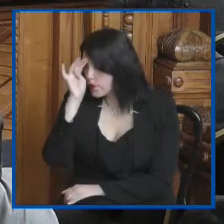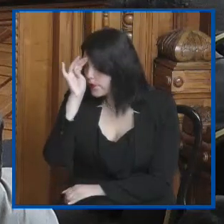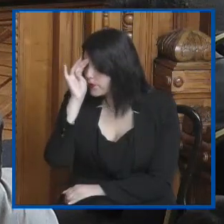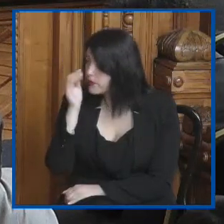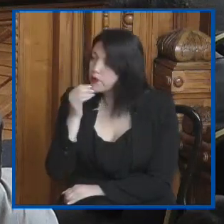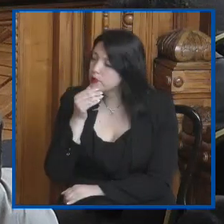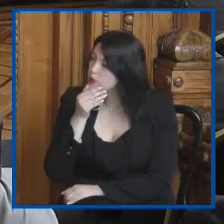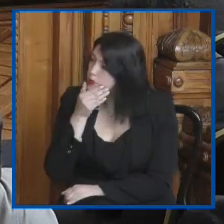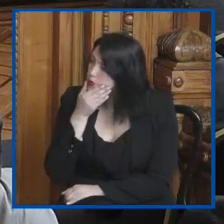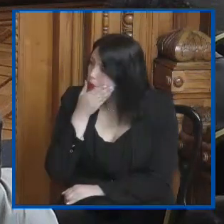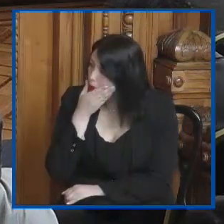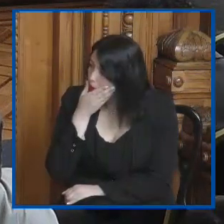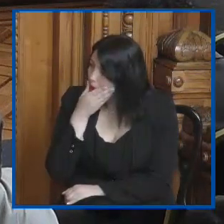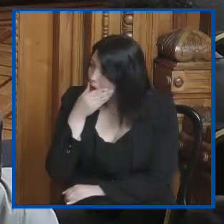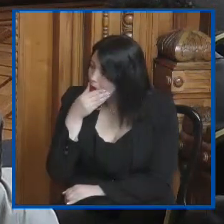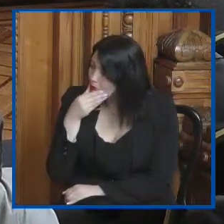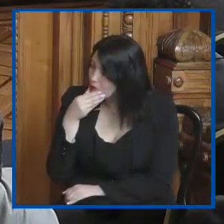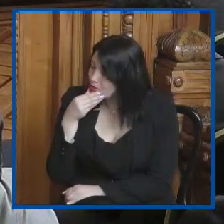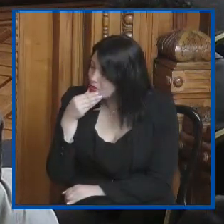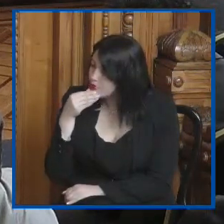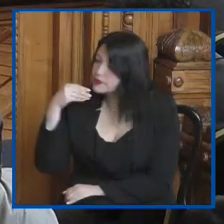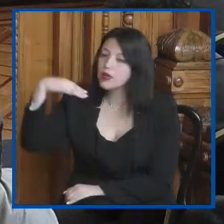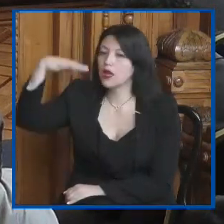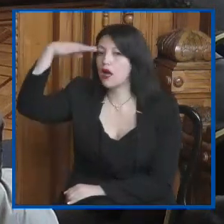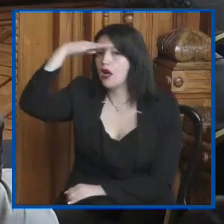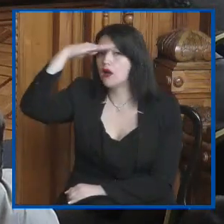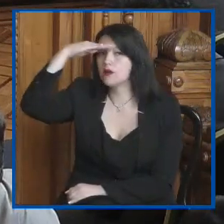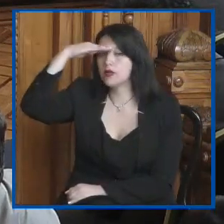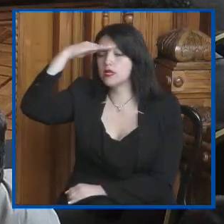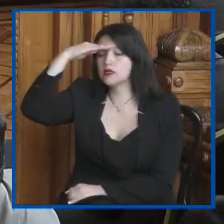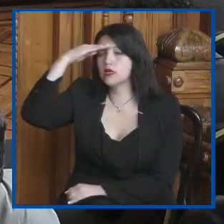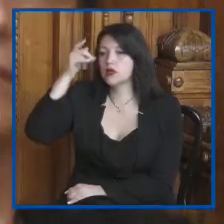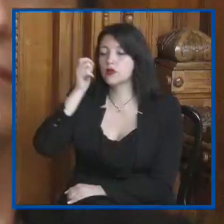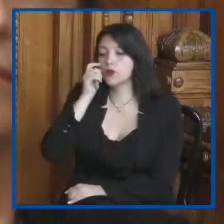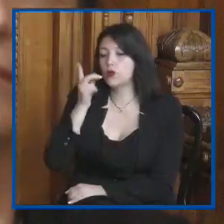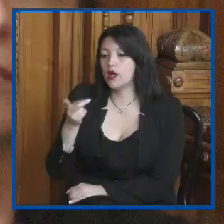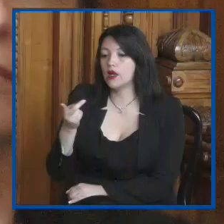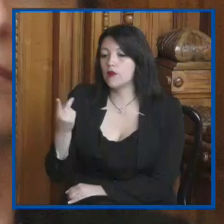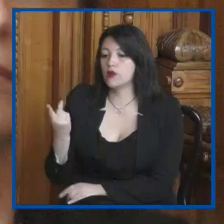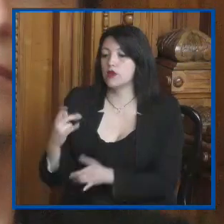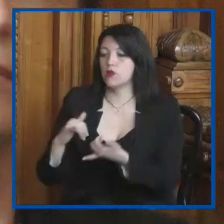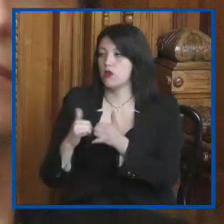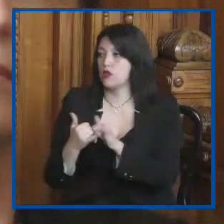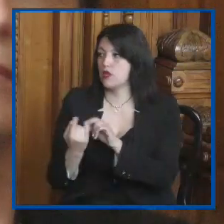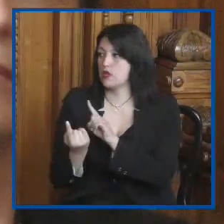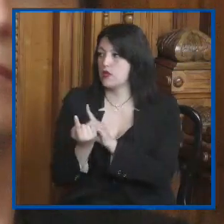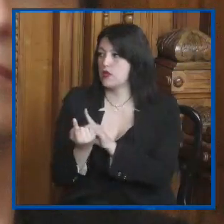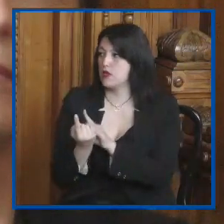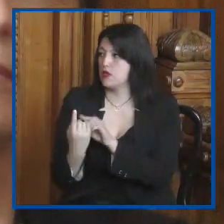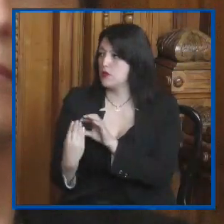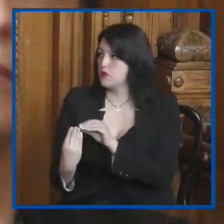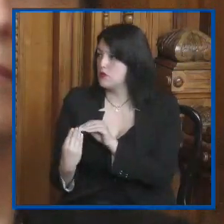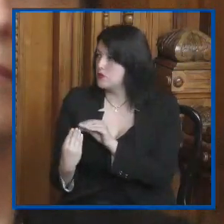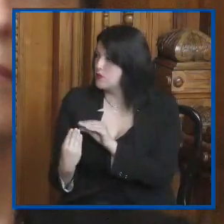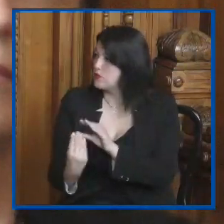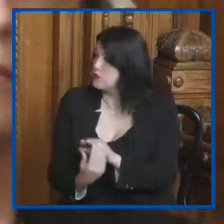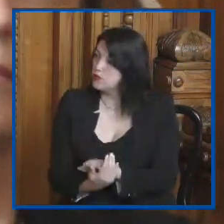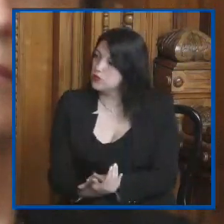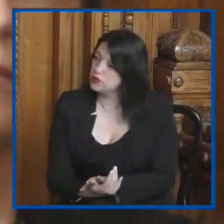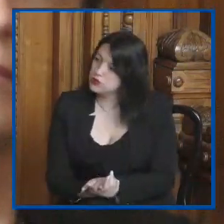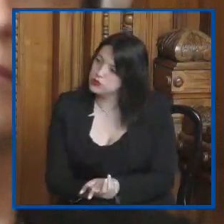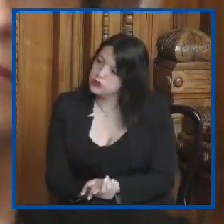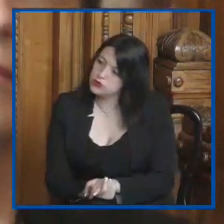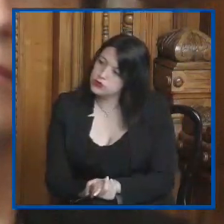respecto? Porque hay una persona detrás respondiendo a las necesidades de la gente. Nosotros, la Fiscalía,